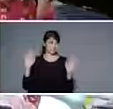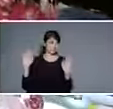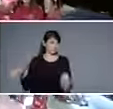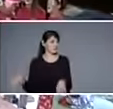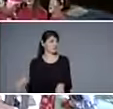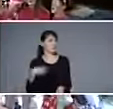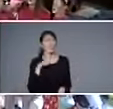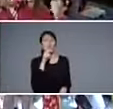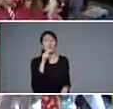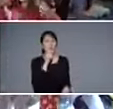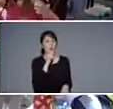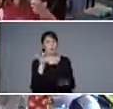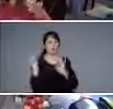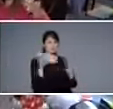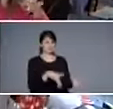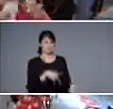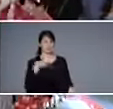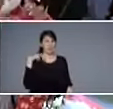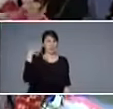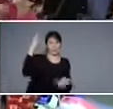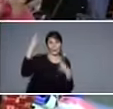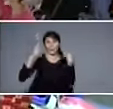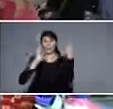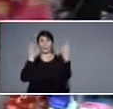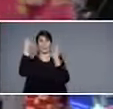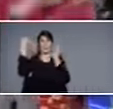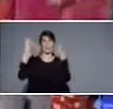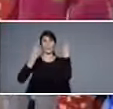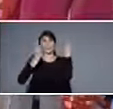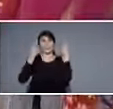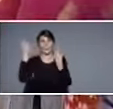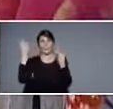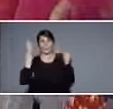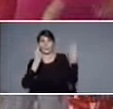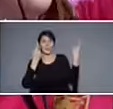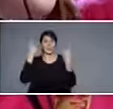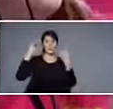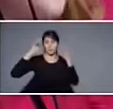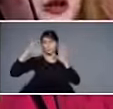Niña, deja ya los porros que te tienen trastornada.